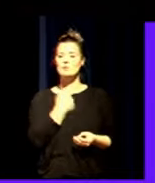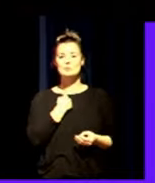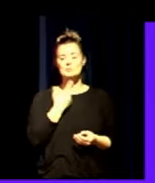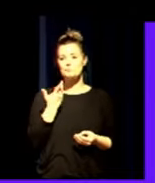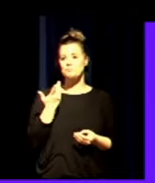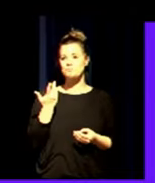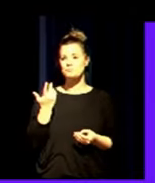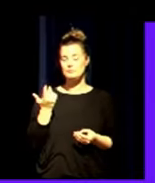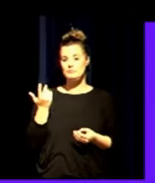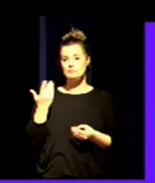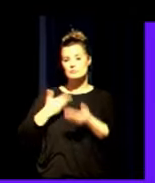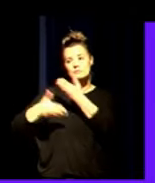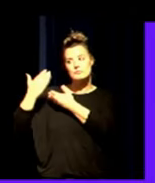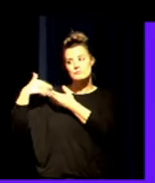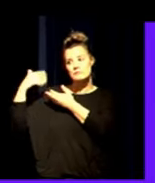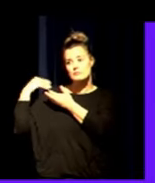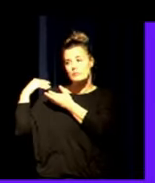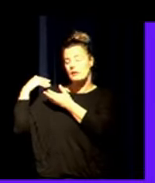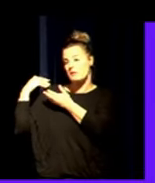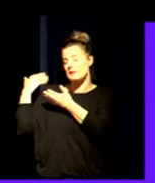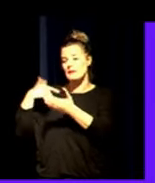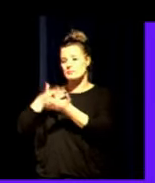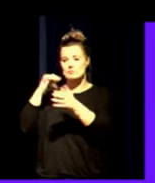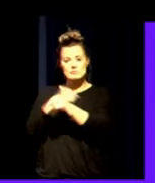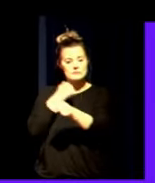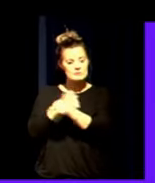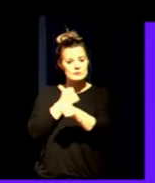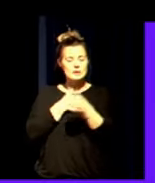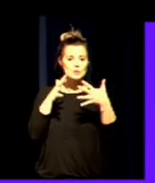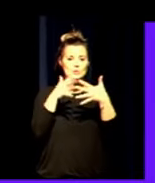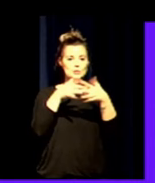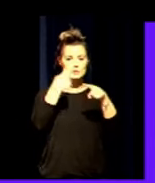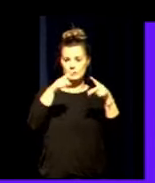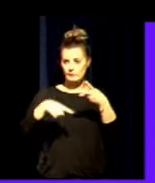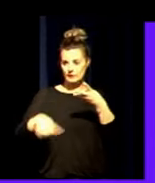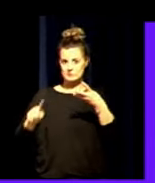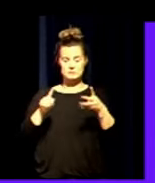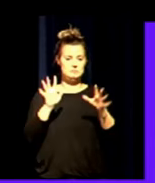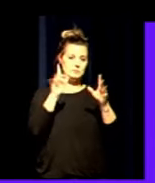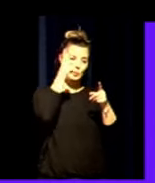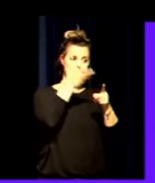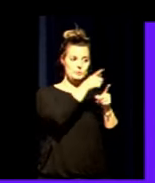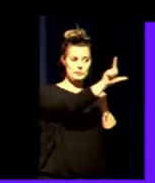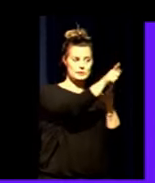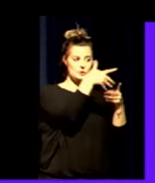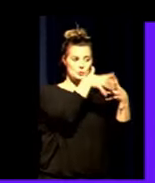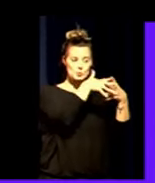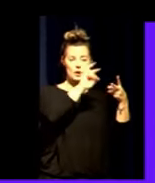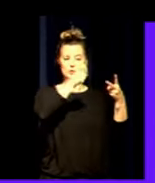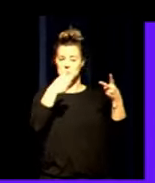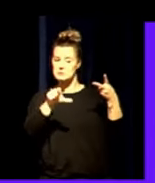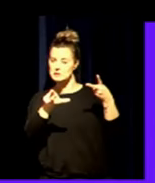estos últimos tiempos, estamos trabajando en varias estructuras. Por una parte en estructuras, por otra parte en procesos,